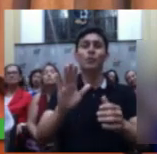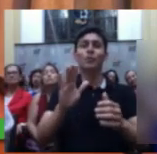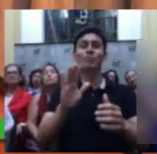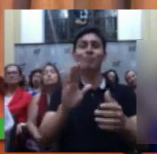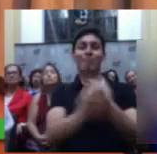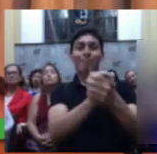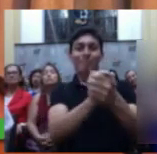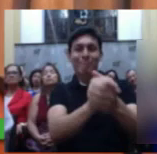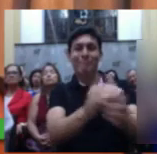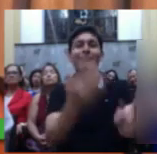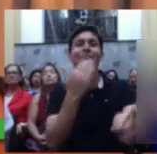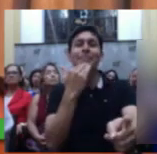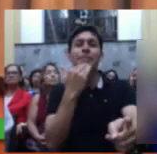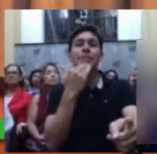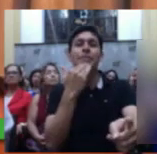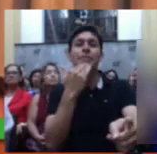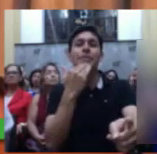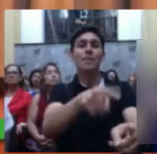Isabel, mi mamá.